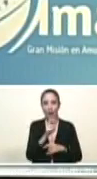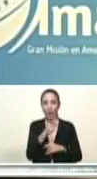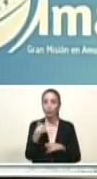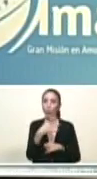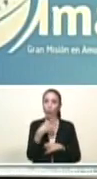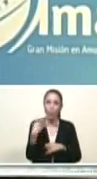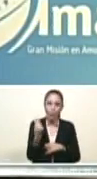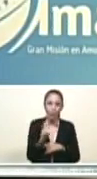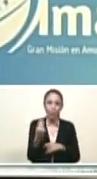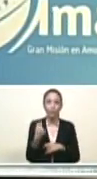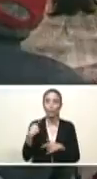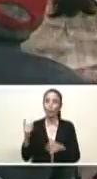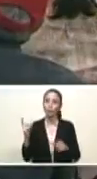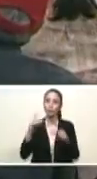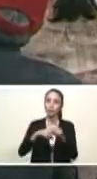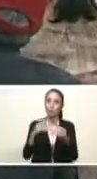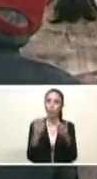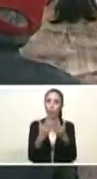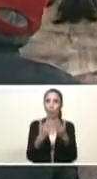político Ruptura.